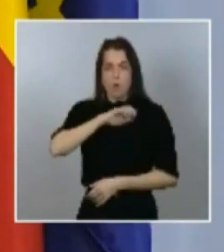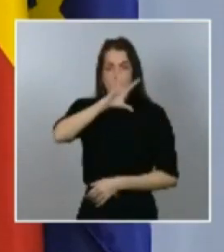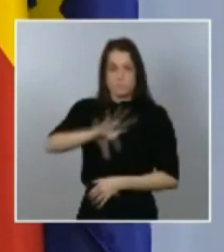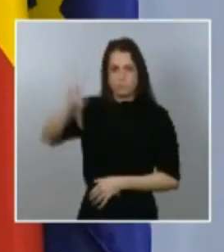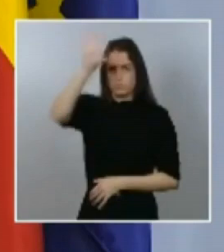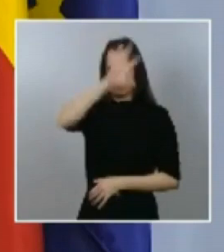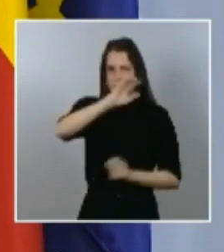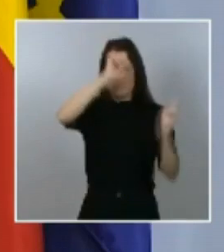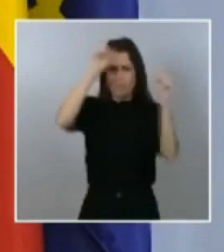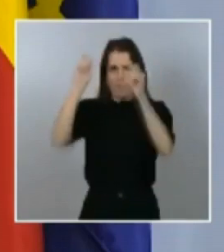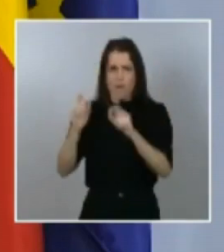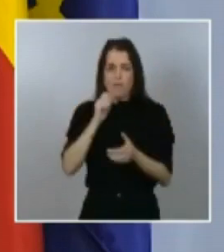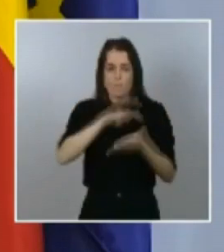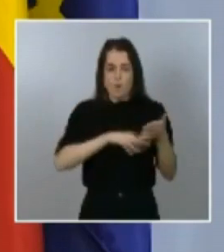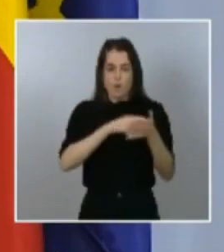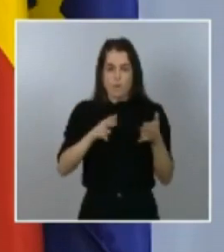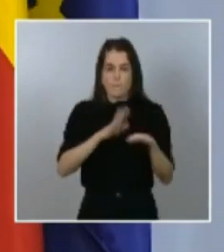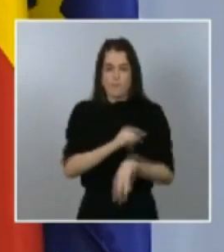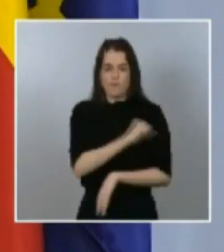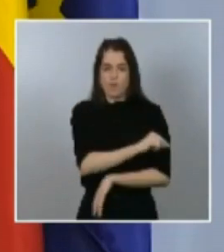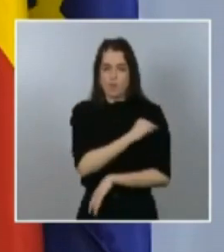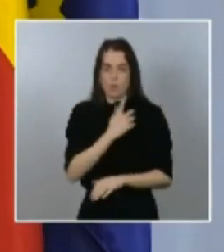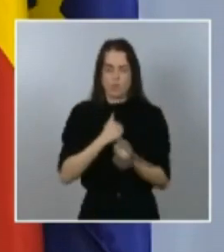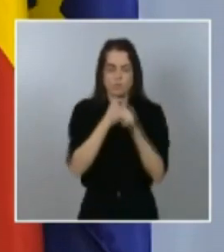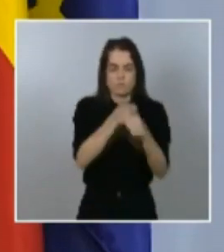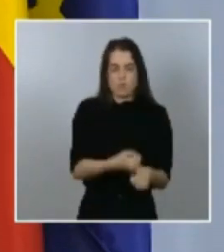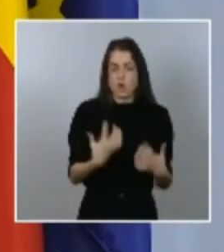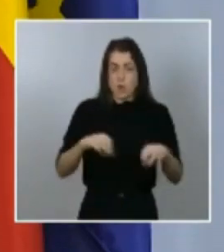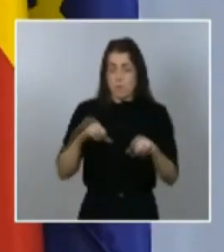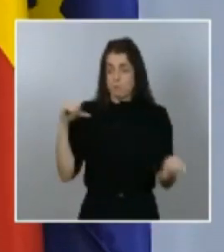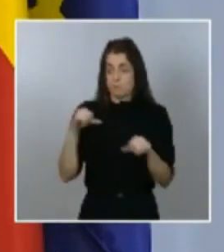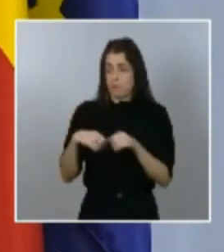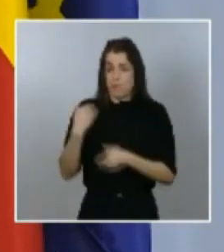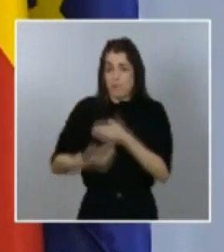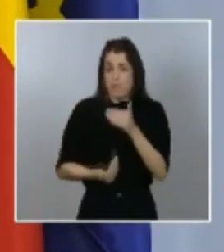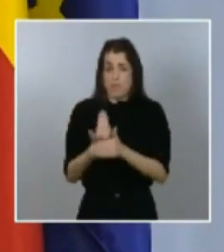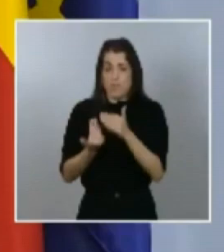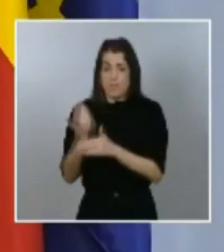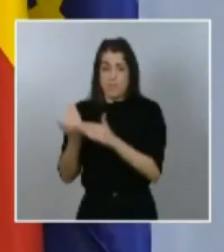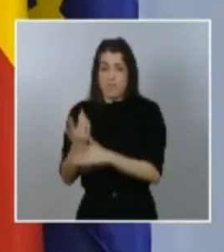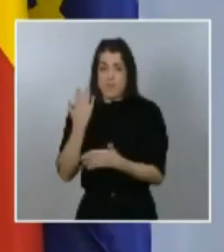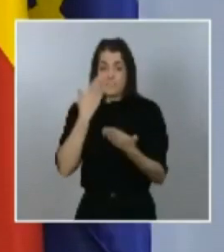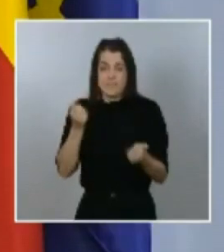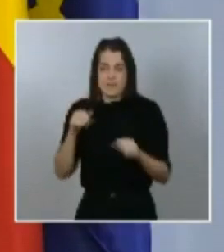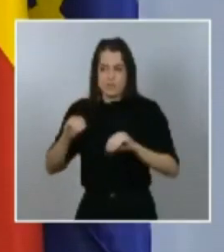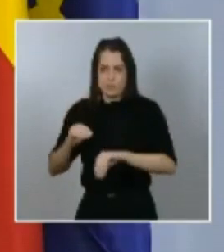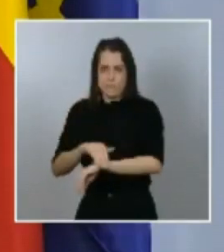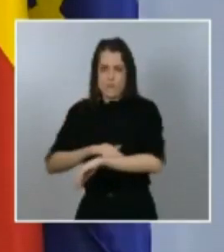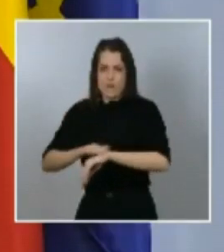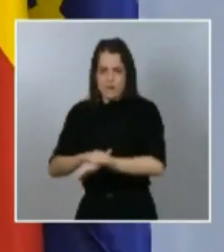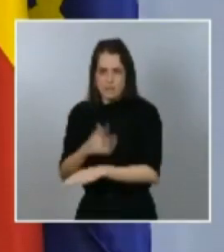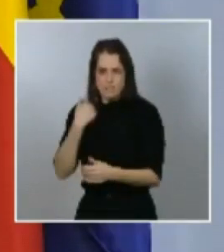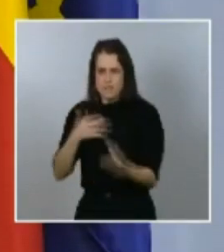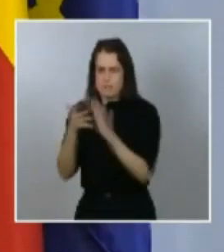el programa de vacunación con la normalidad que viene refiriendo la ministra de Sanidad, por lo que serán